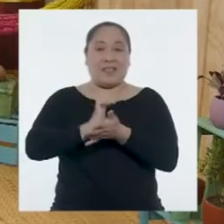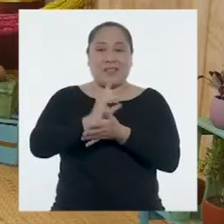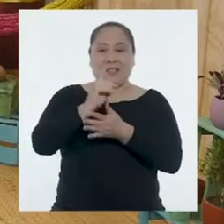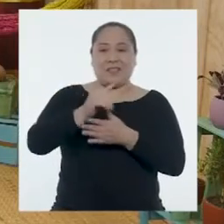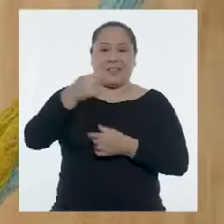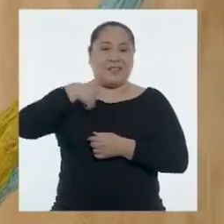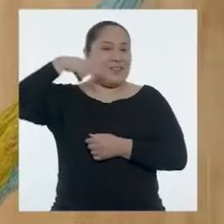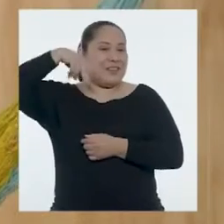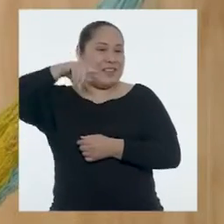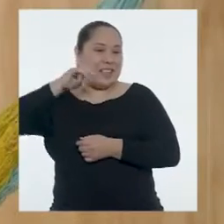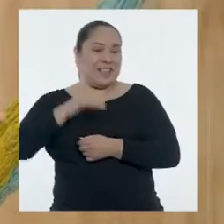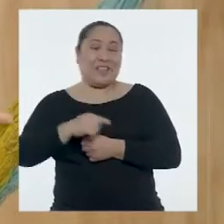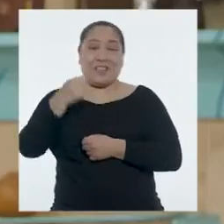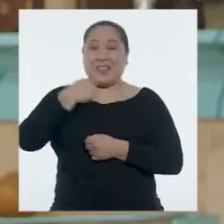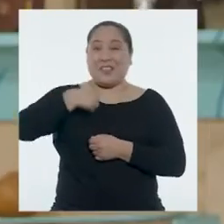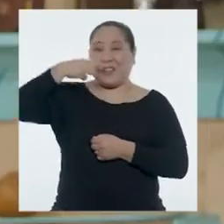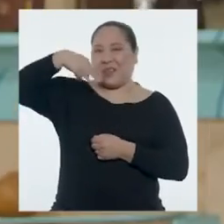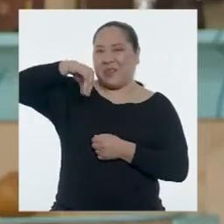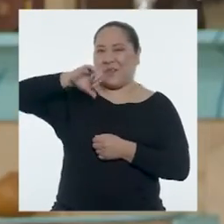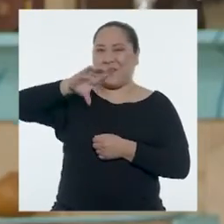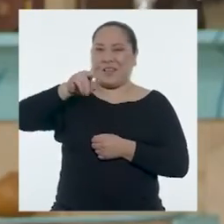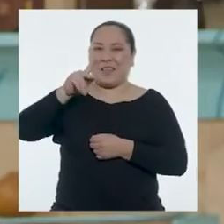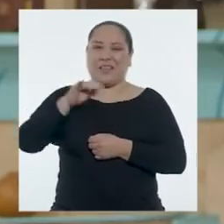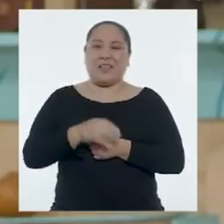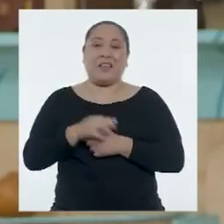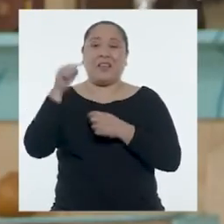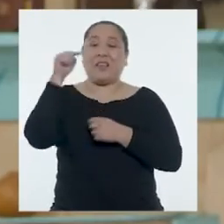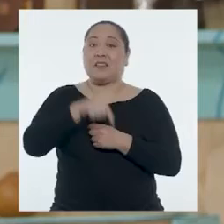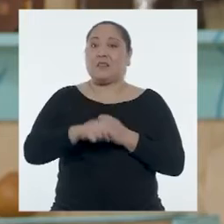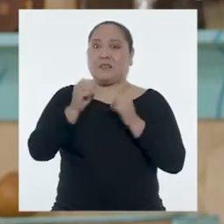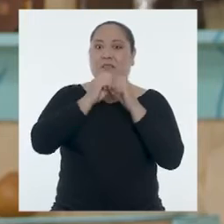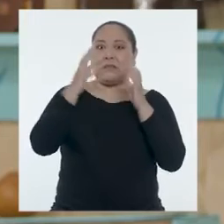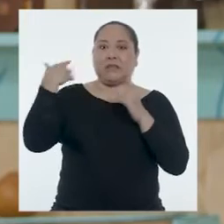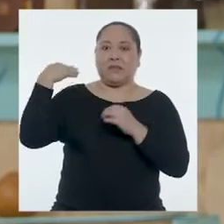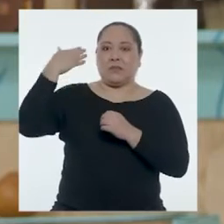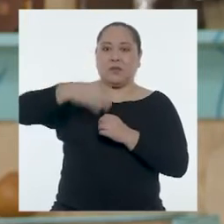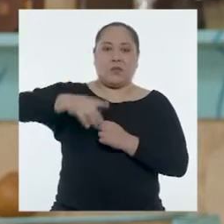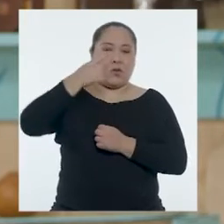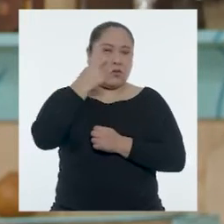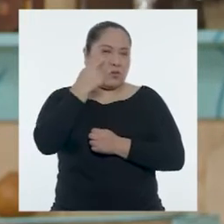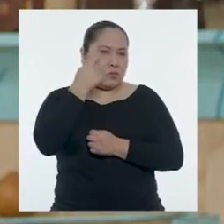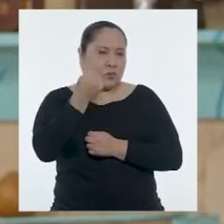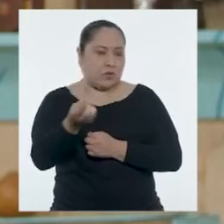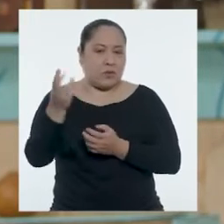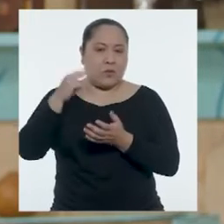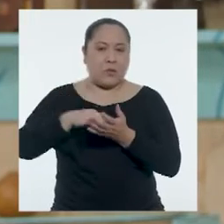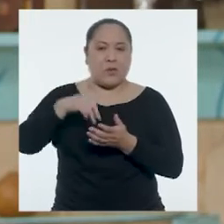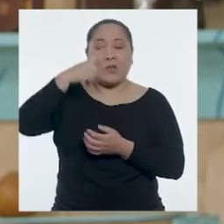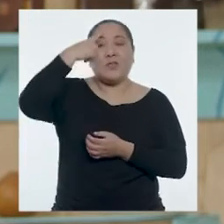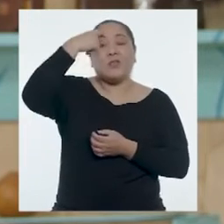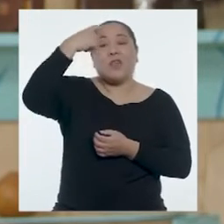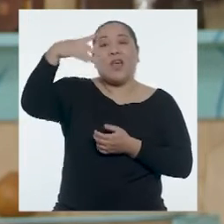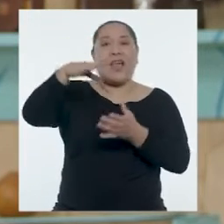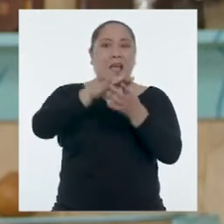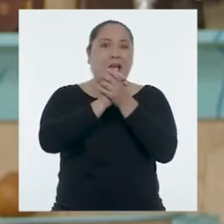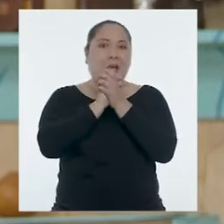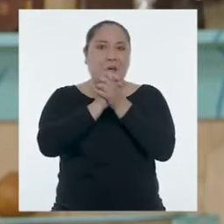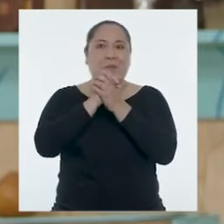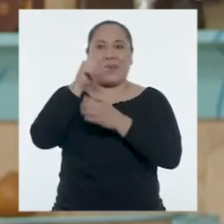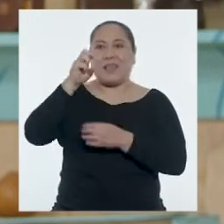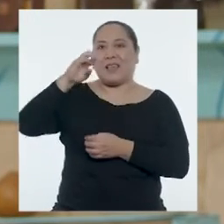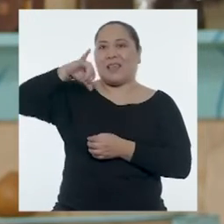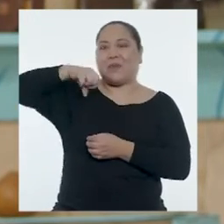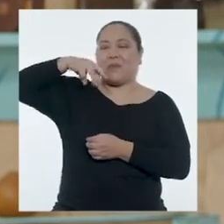de Educación. Yo soy Nati. Y yo soy Miki. Estos días estamos conociendo más sobre los sueños de nuestras